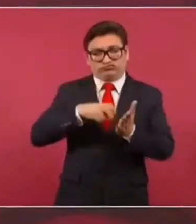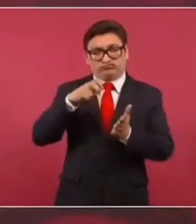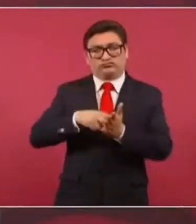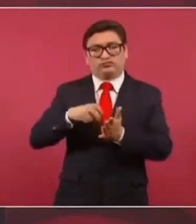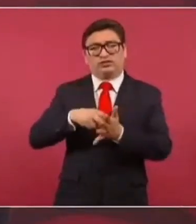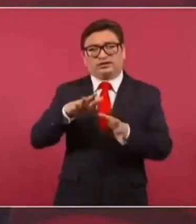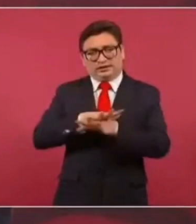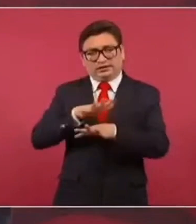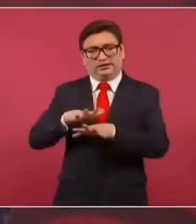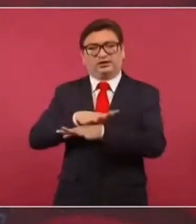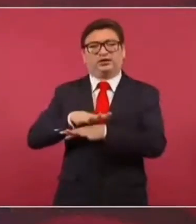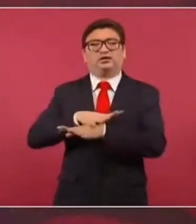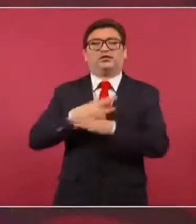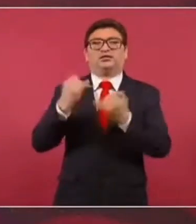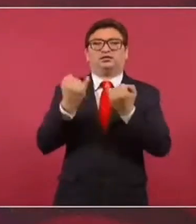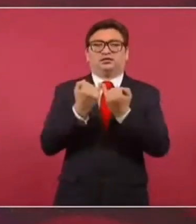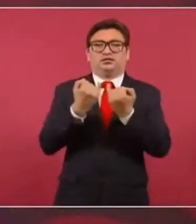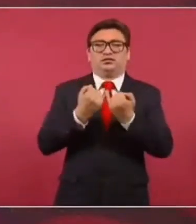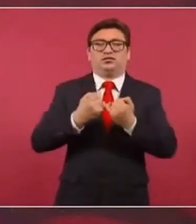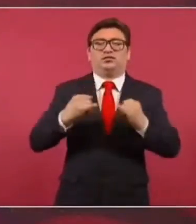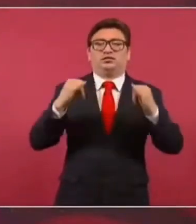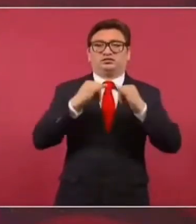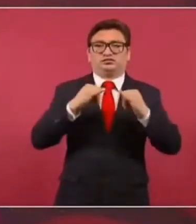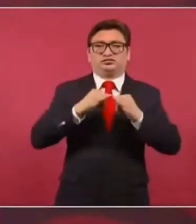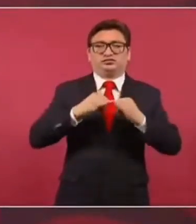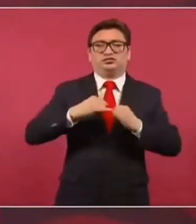los organismos autónomos